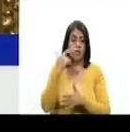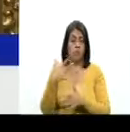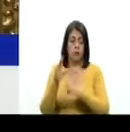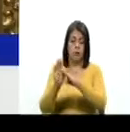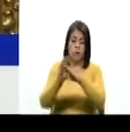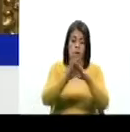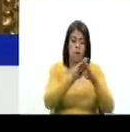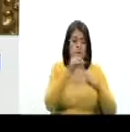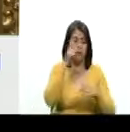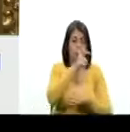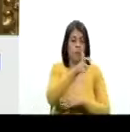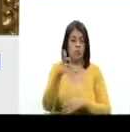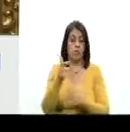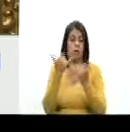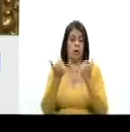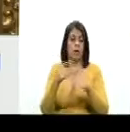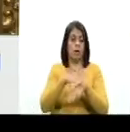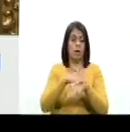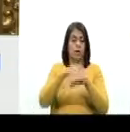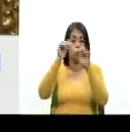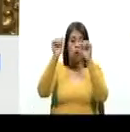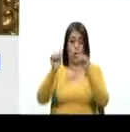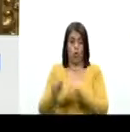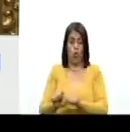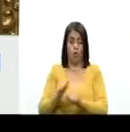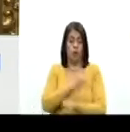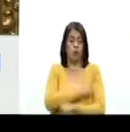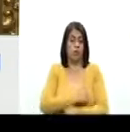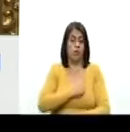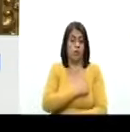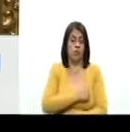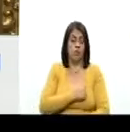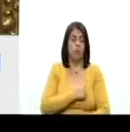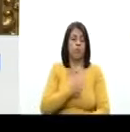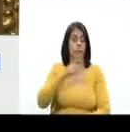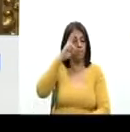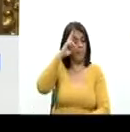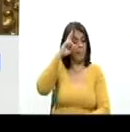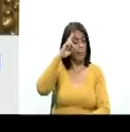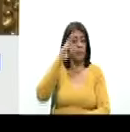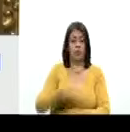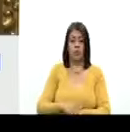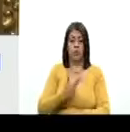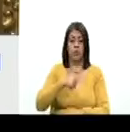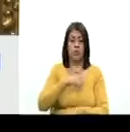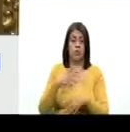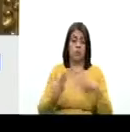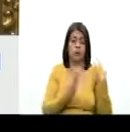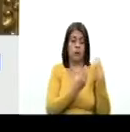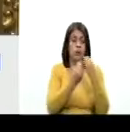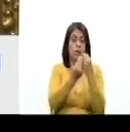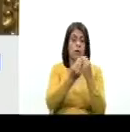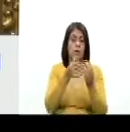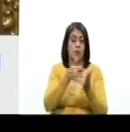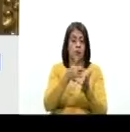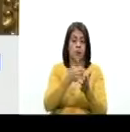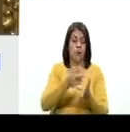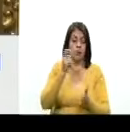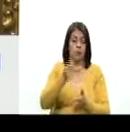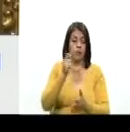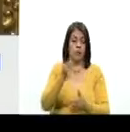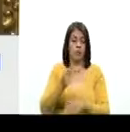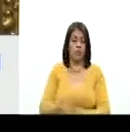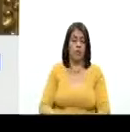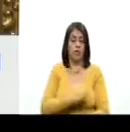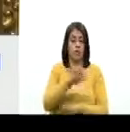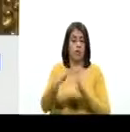pueblo sobre este personaje, y miren qué pasó hoy. Lamentablemente tenía razón, están yendo por los más débiles, por los jubilados,